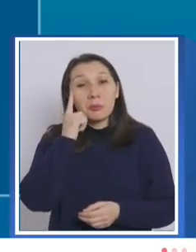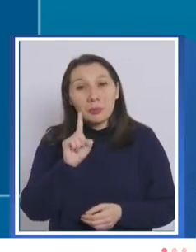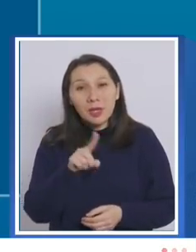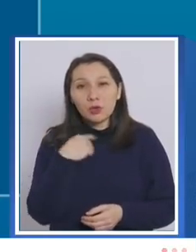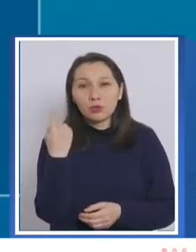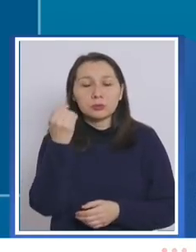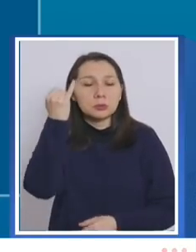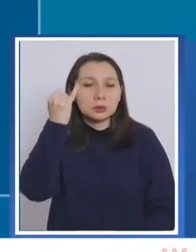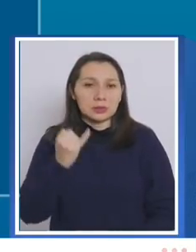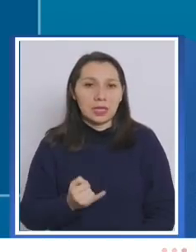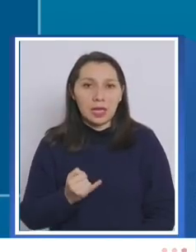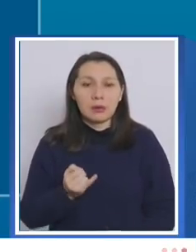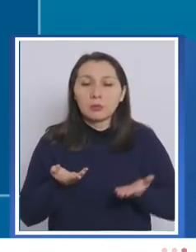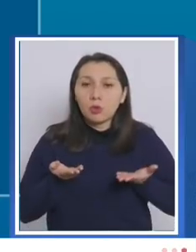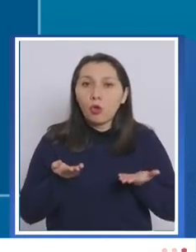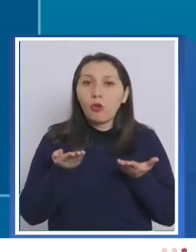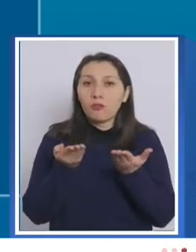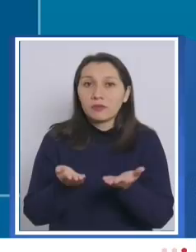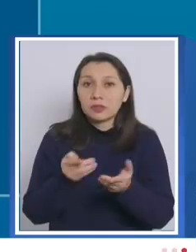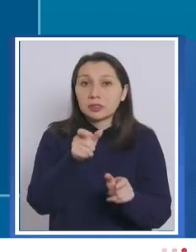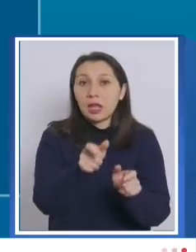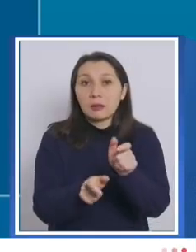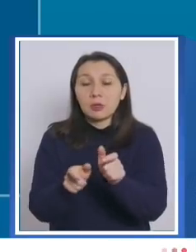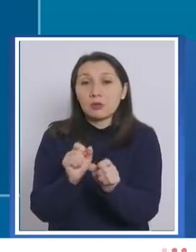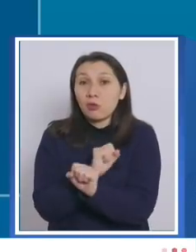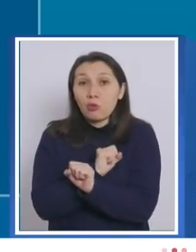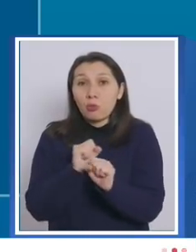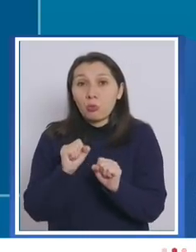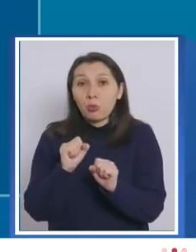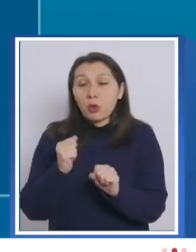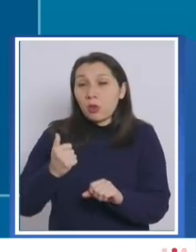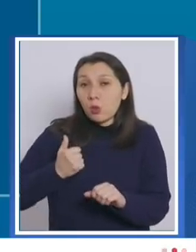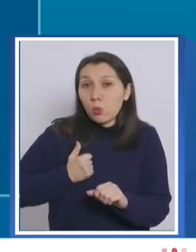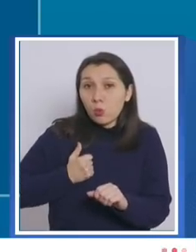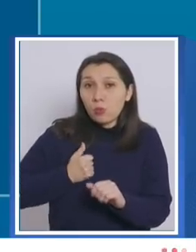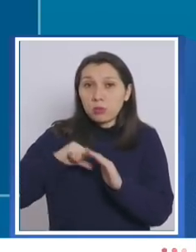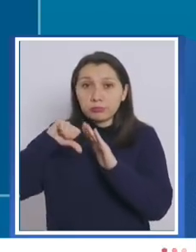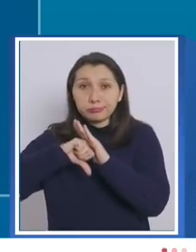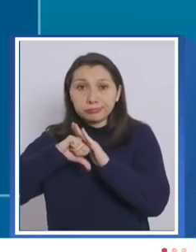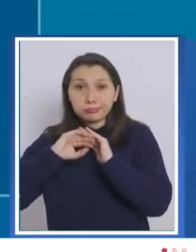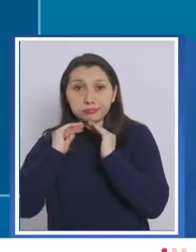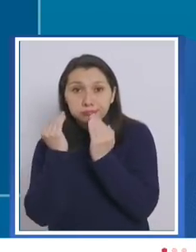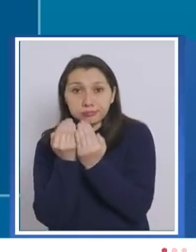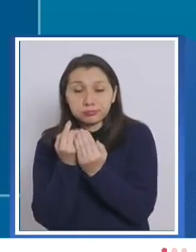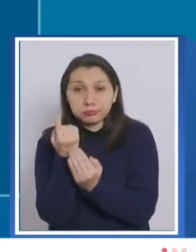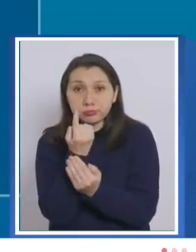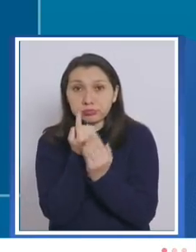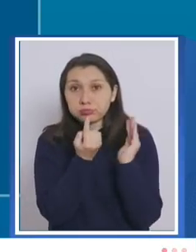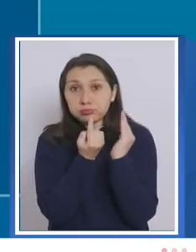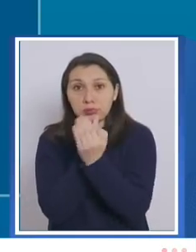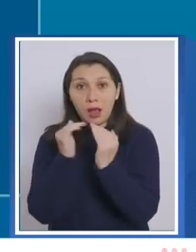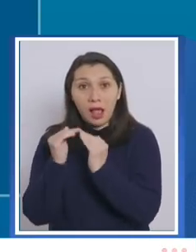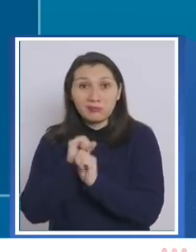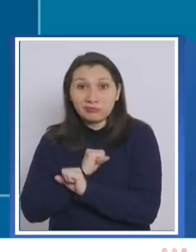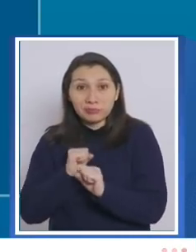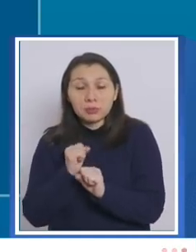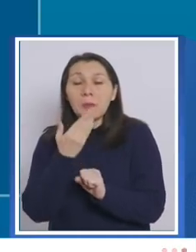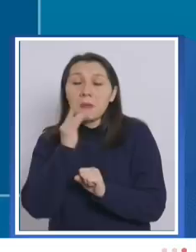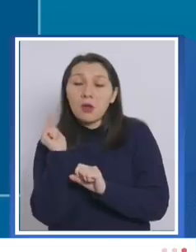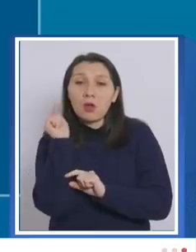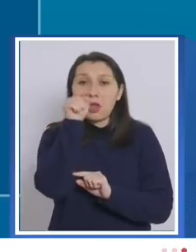nosotros siempre ofrecemos a las personas que no pueden hacer el aislamiento en sus casas ir a residencias